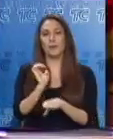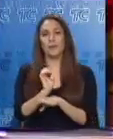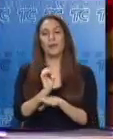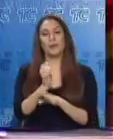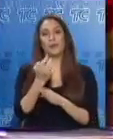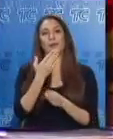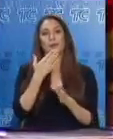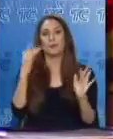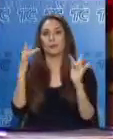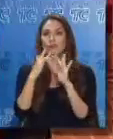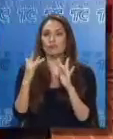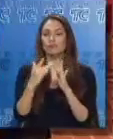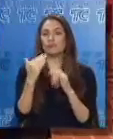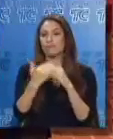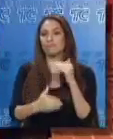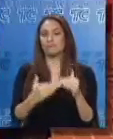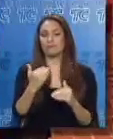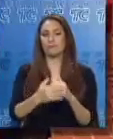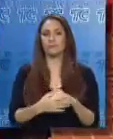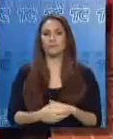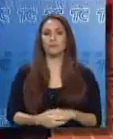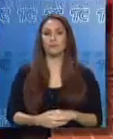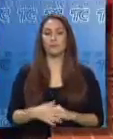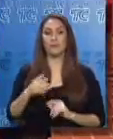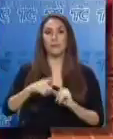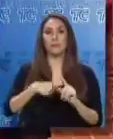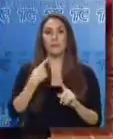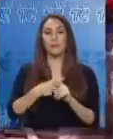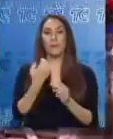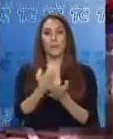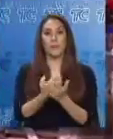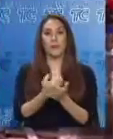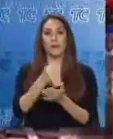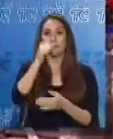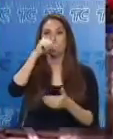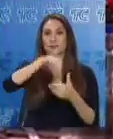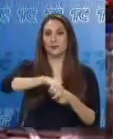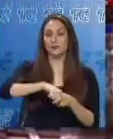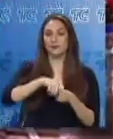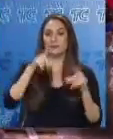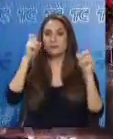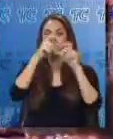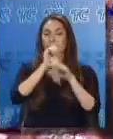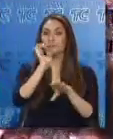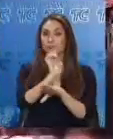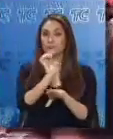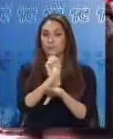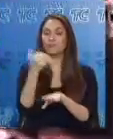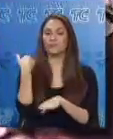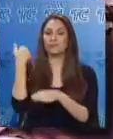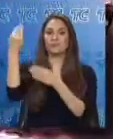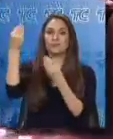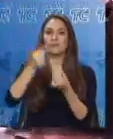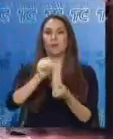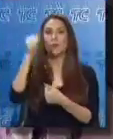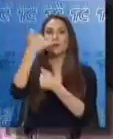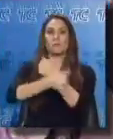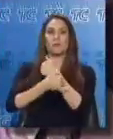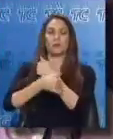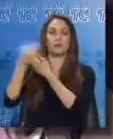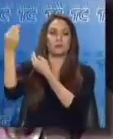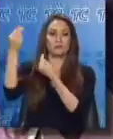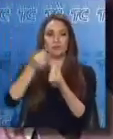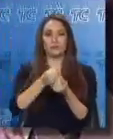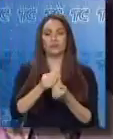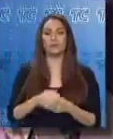aspectos de conectividad, etc. En la cita se destacó que pese a la crisis petrolera mundial, Ecuador recibe inversión extranjera. En el mes